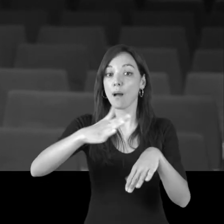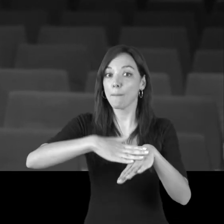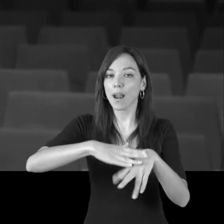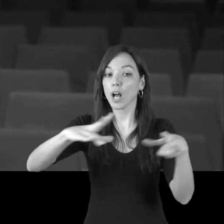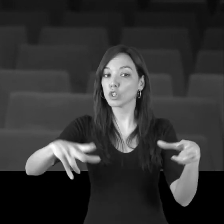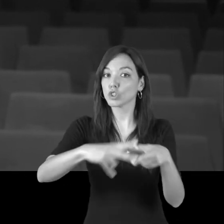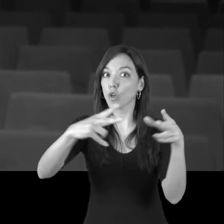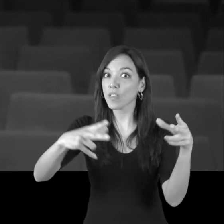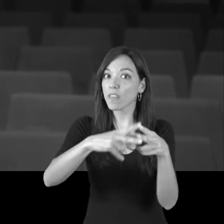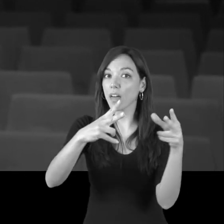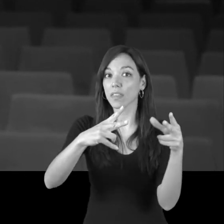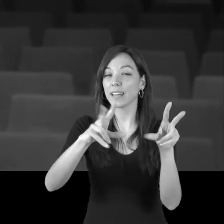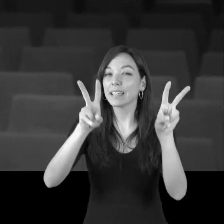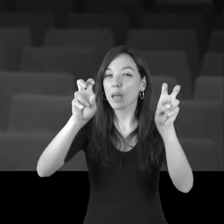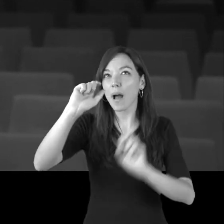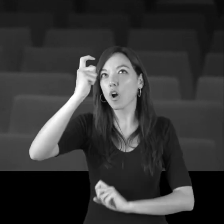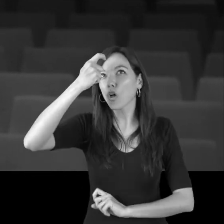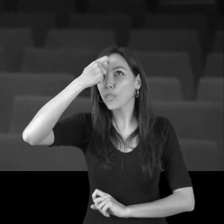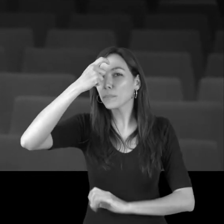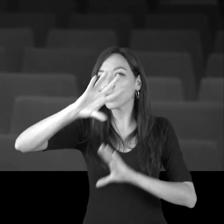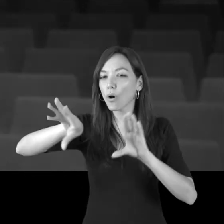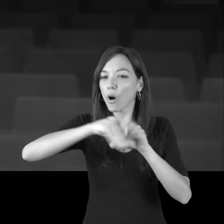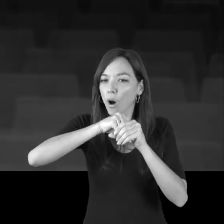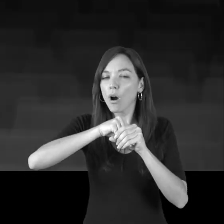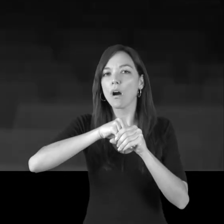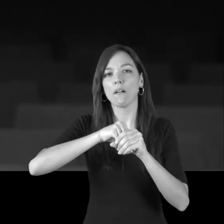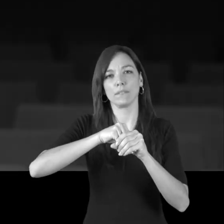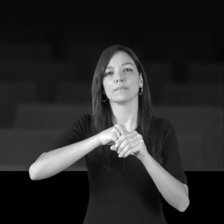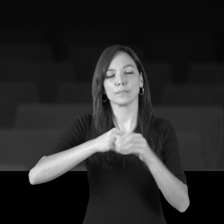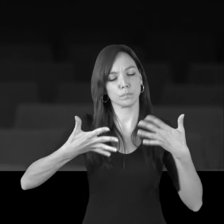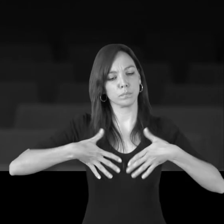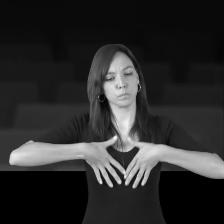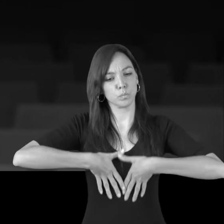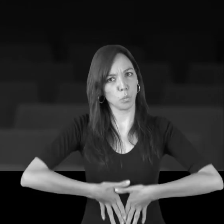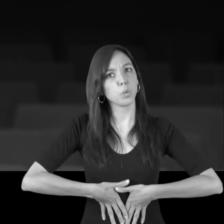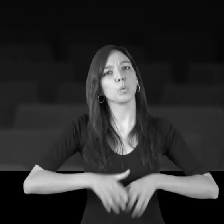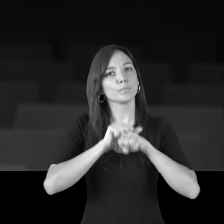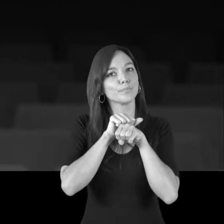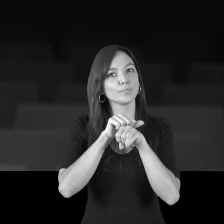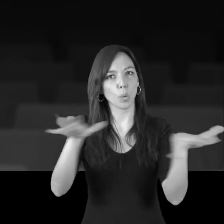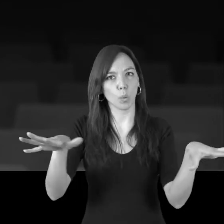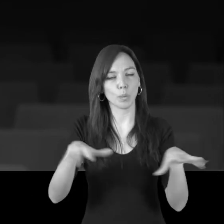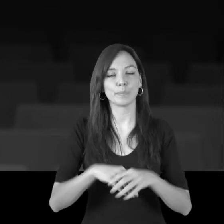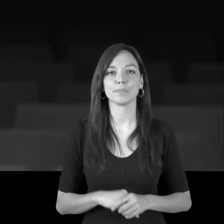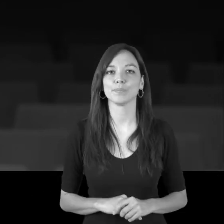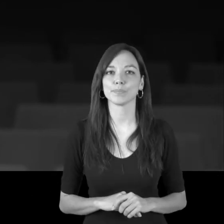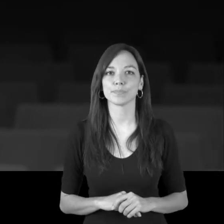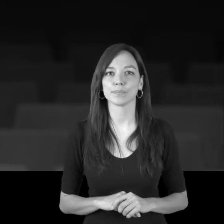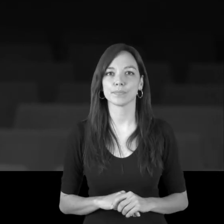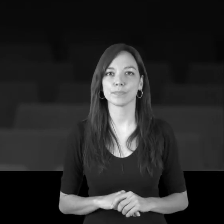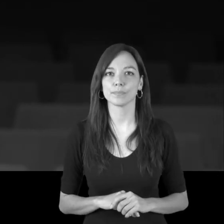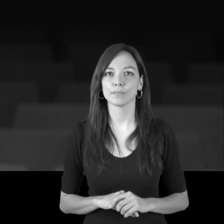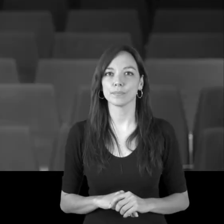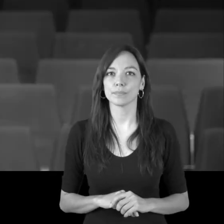que el valor de la sociedad, de la inclusión, esté más presente en la sociedad, esté más presente en